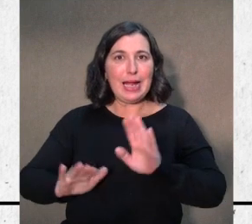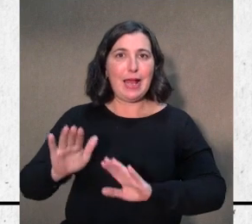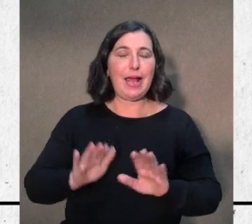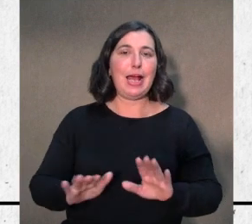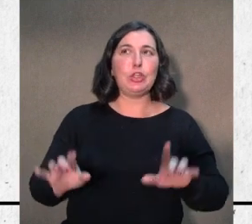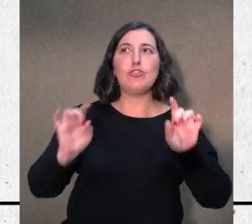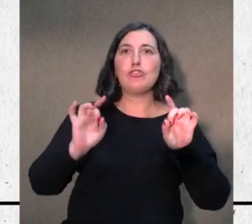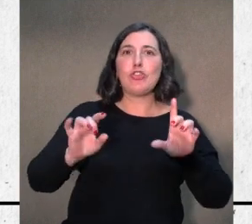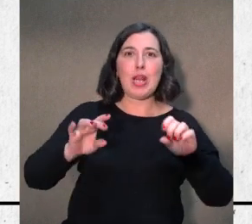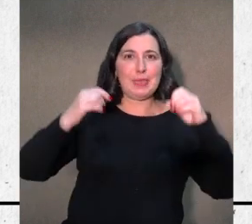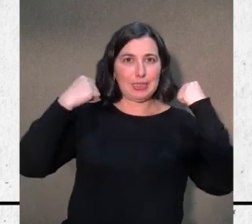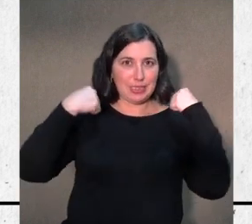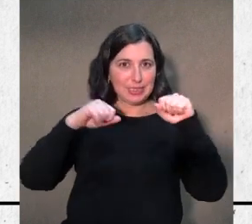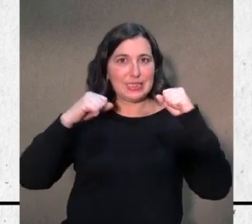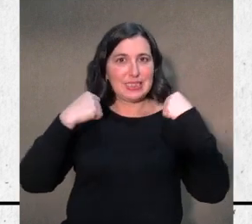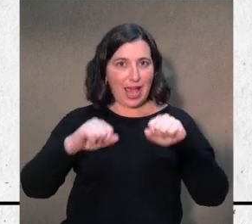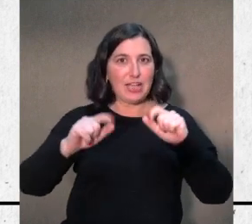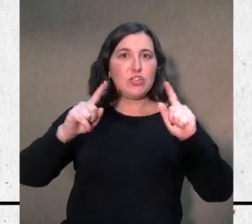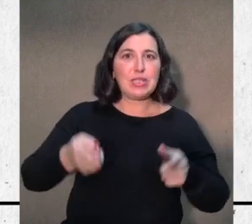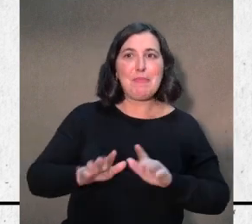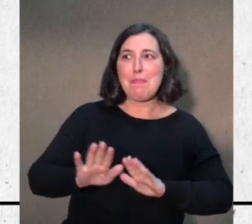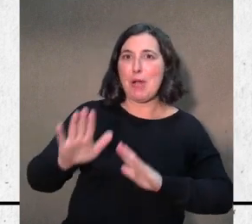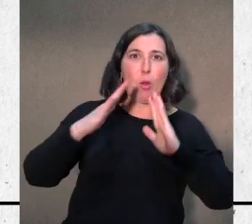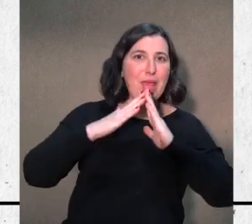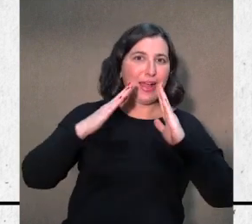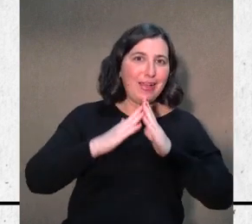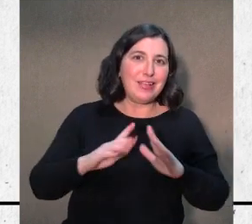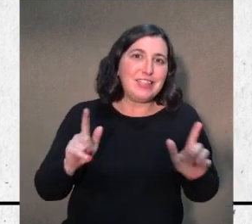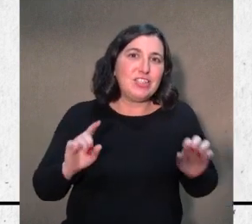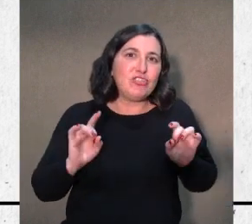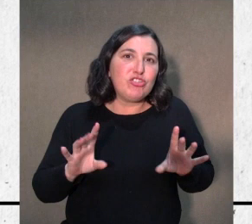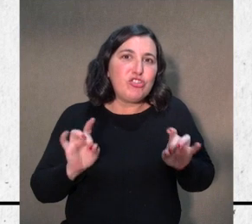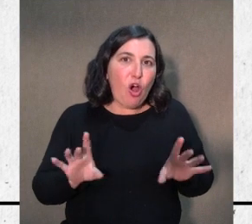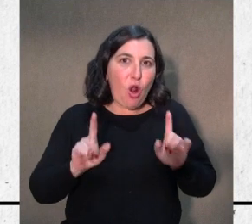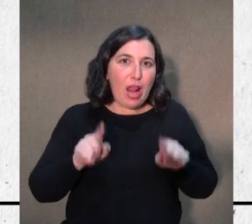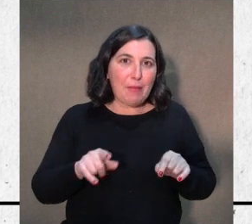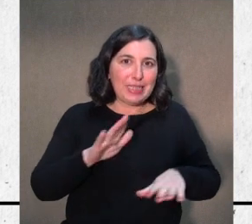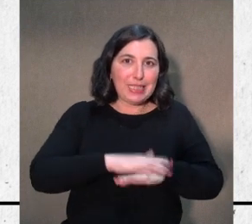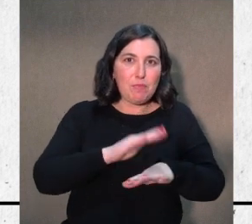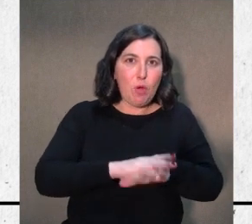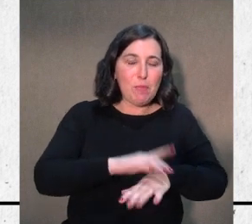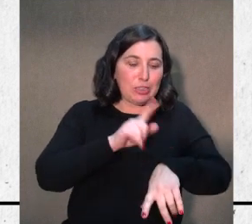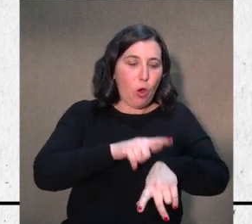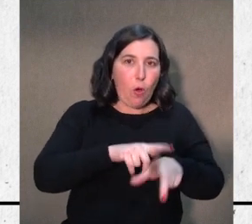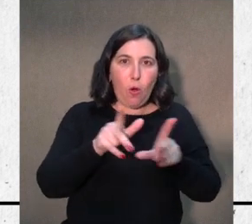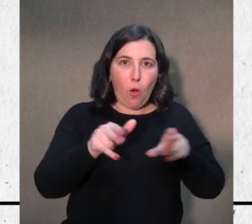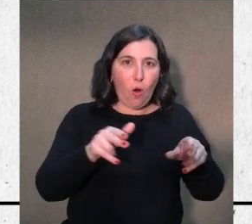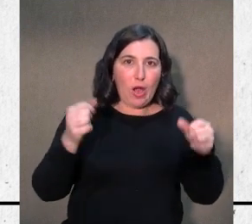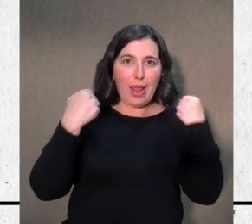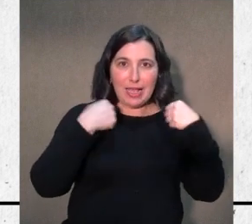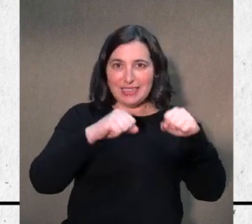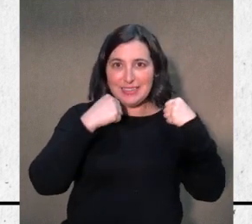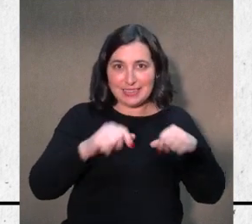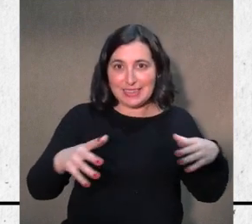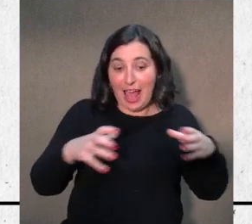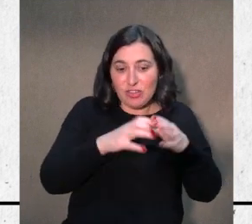tocar solamente con lo que se ensaya en el horario de ensayo, ¿verdad? Claro. Tiene realmente concentrada todo